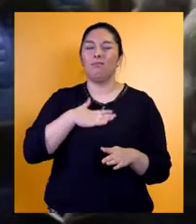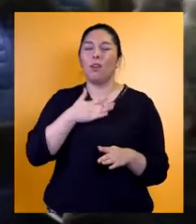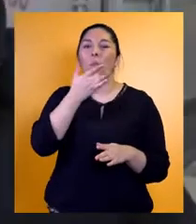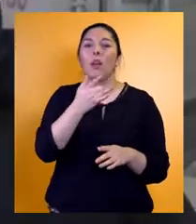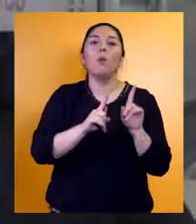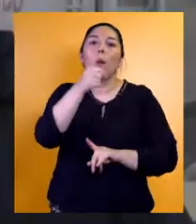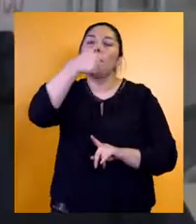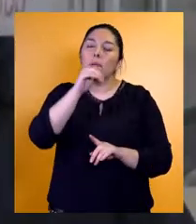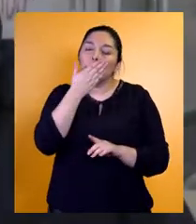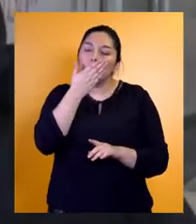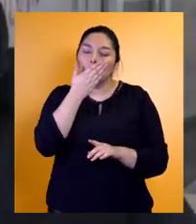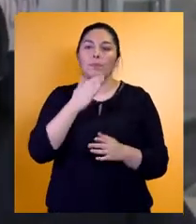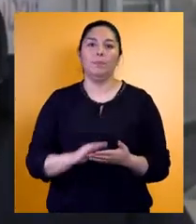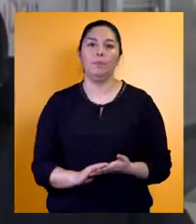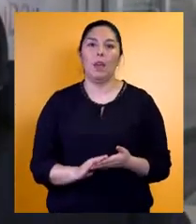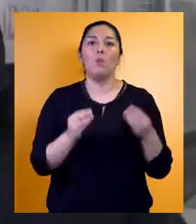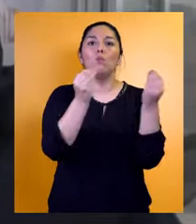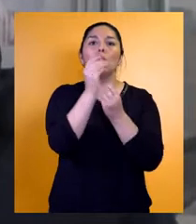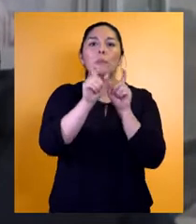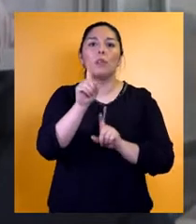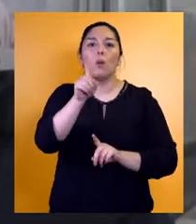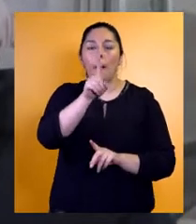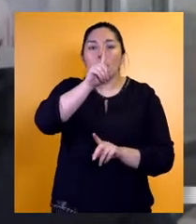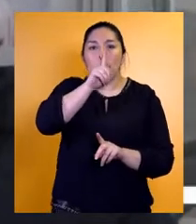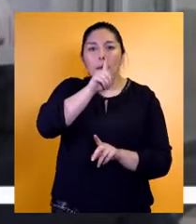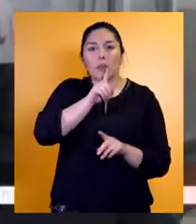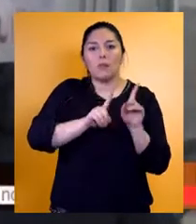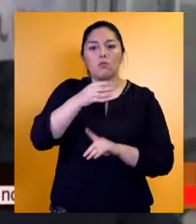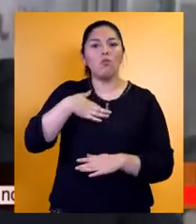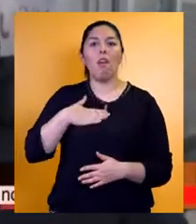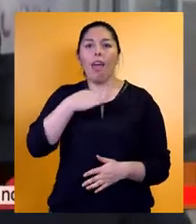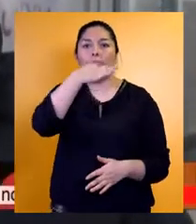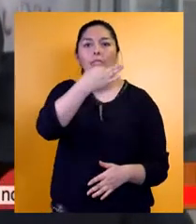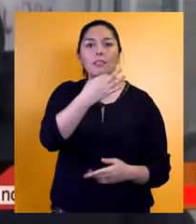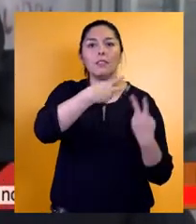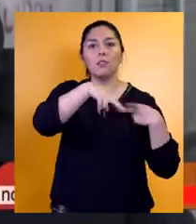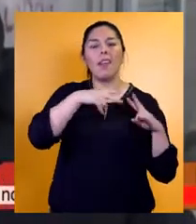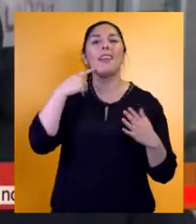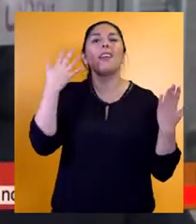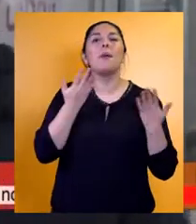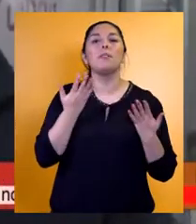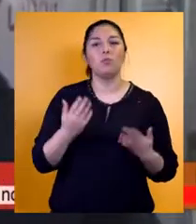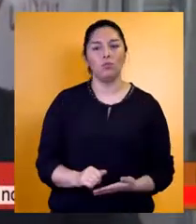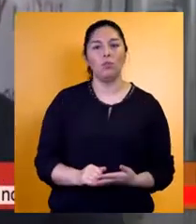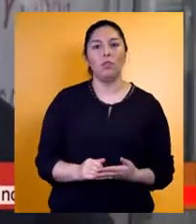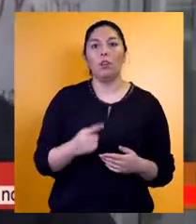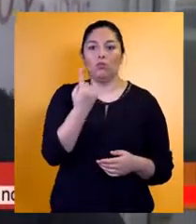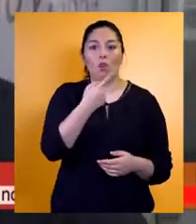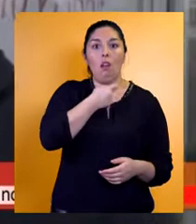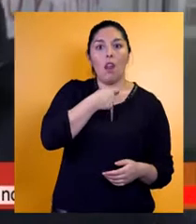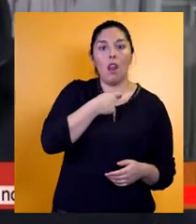propios motivos. Muchas más, hay muchos que guardan silencio y también no solamente